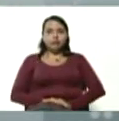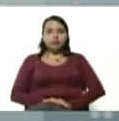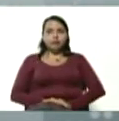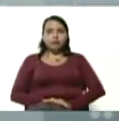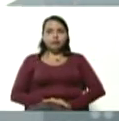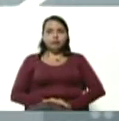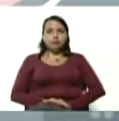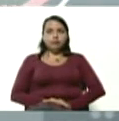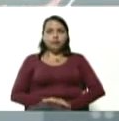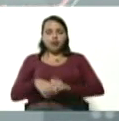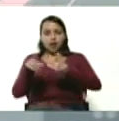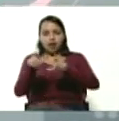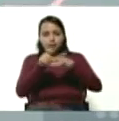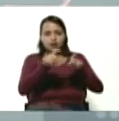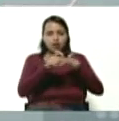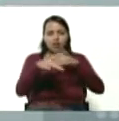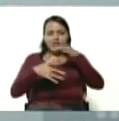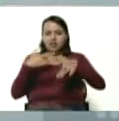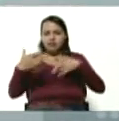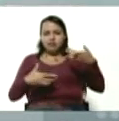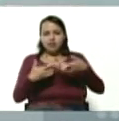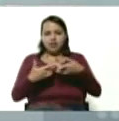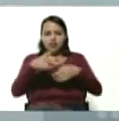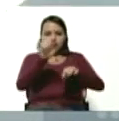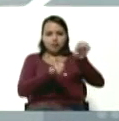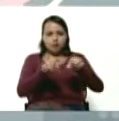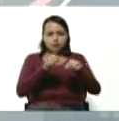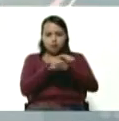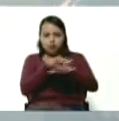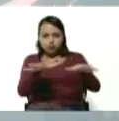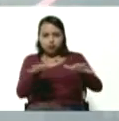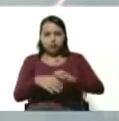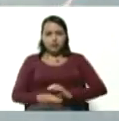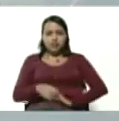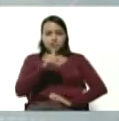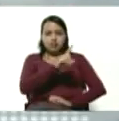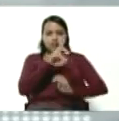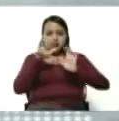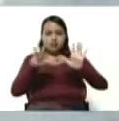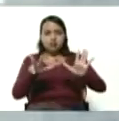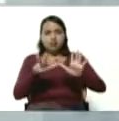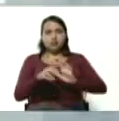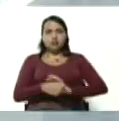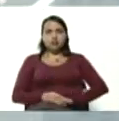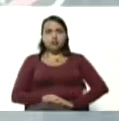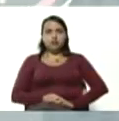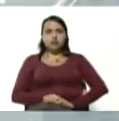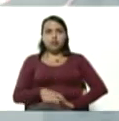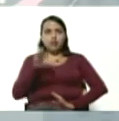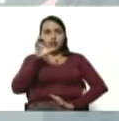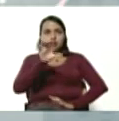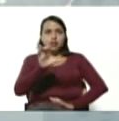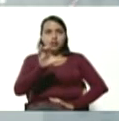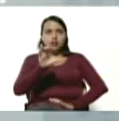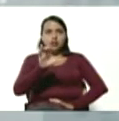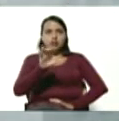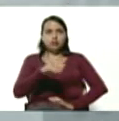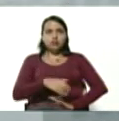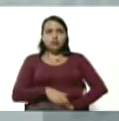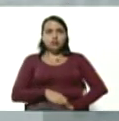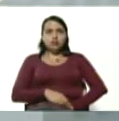fueron captados en la jornada del distraje masivo. Son 18 casos del estado de Zulia.